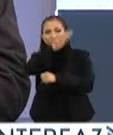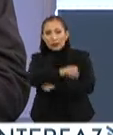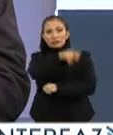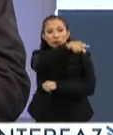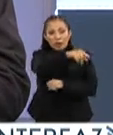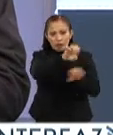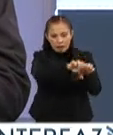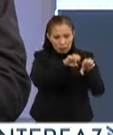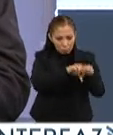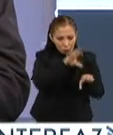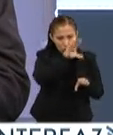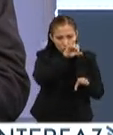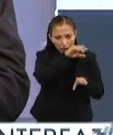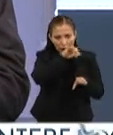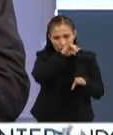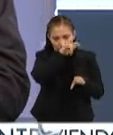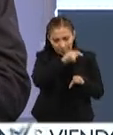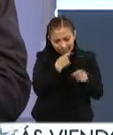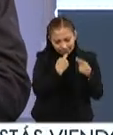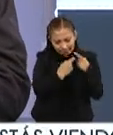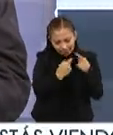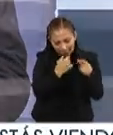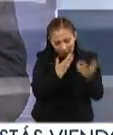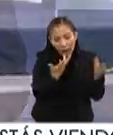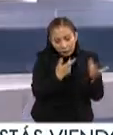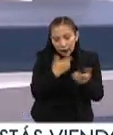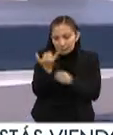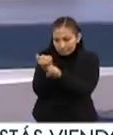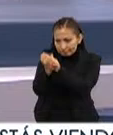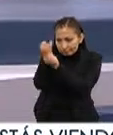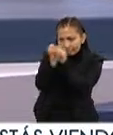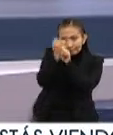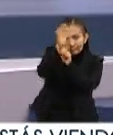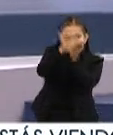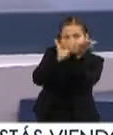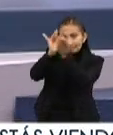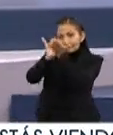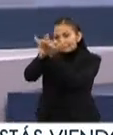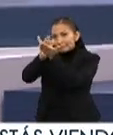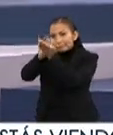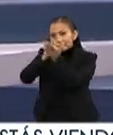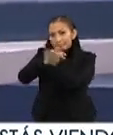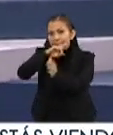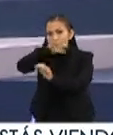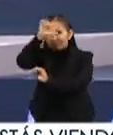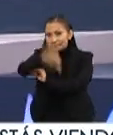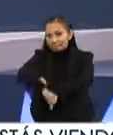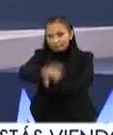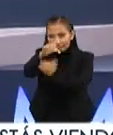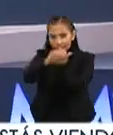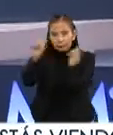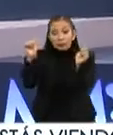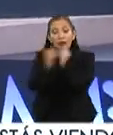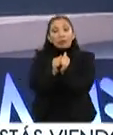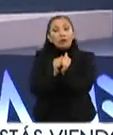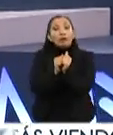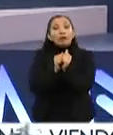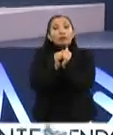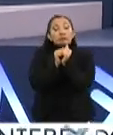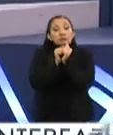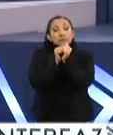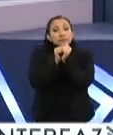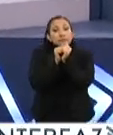de la Agencia Informativa CONACYT se dio a la tarea de generar este reportaje de forma inmediata, ¿no? A través de